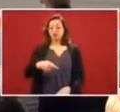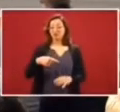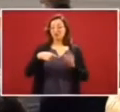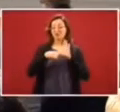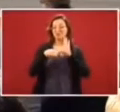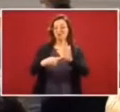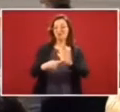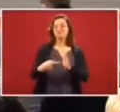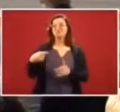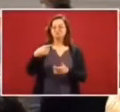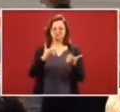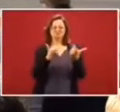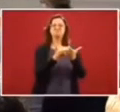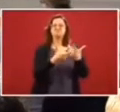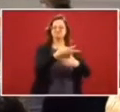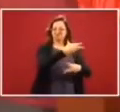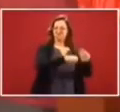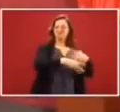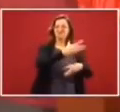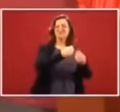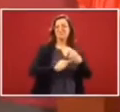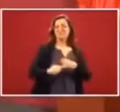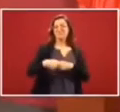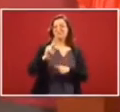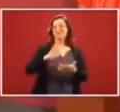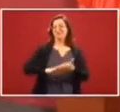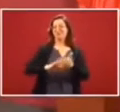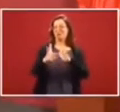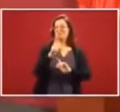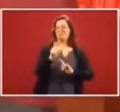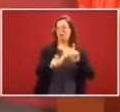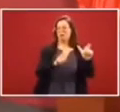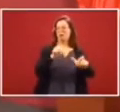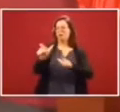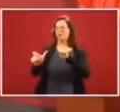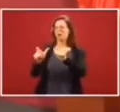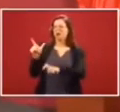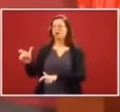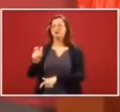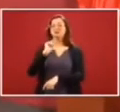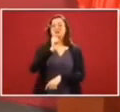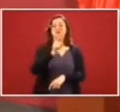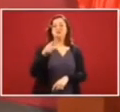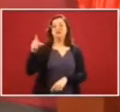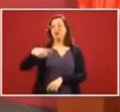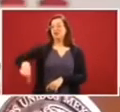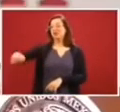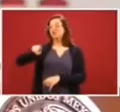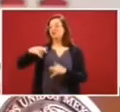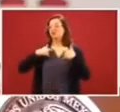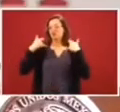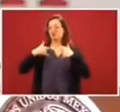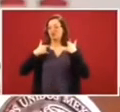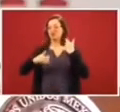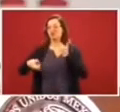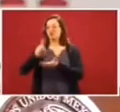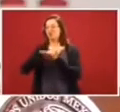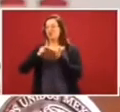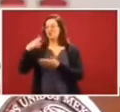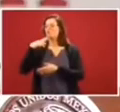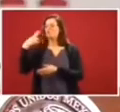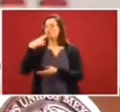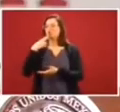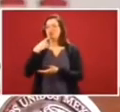spots de la nueva campaña antidrogas de este nuevo gobierno de AMLO. Yo los veo muy gráficos, la verdad, muy positivos en el aspecto de